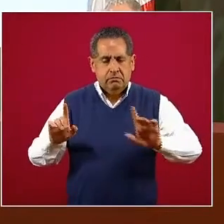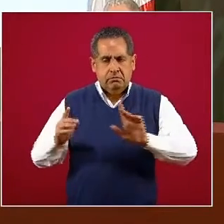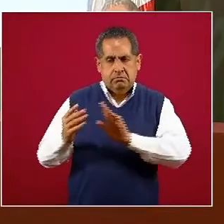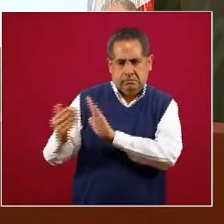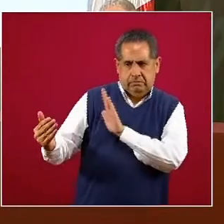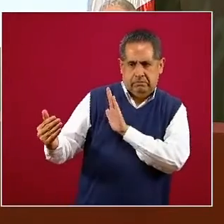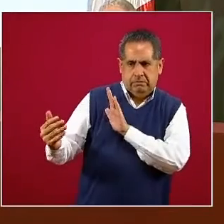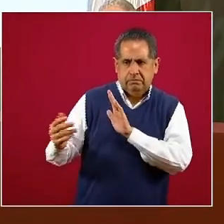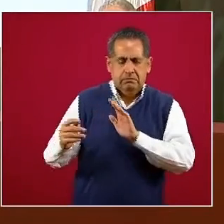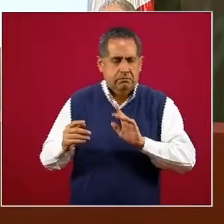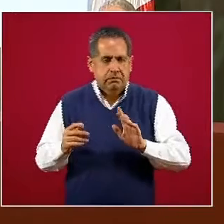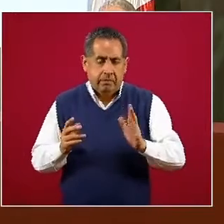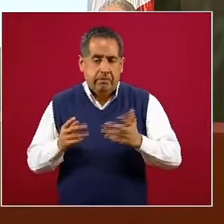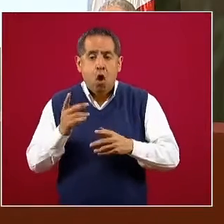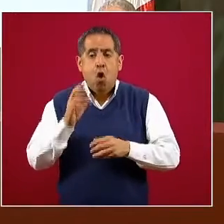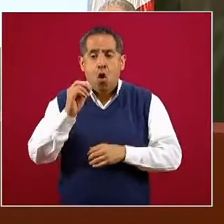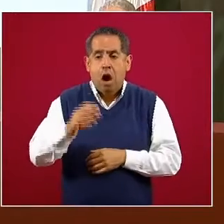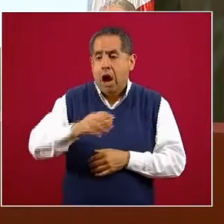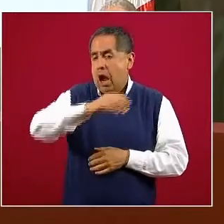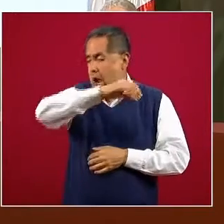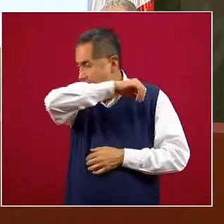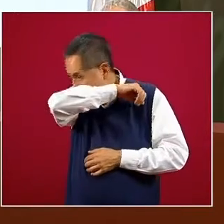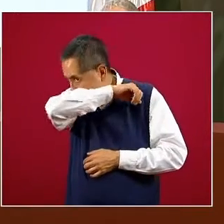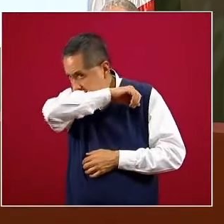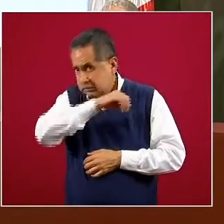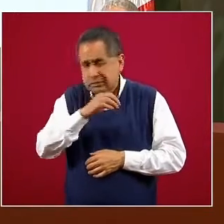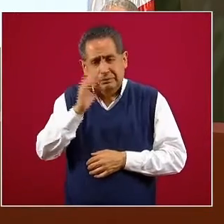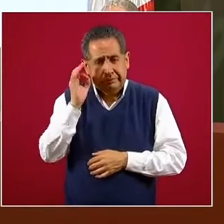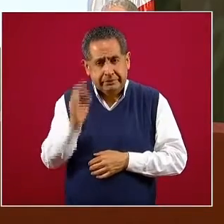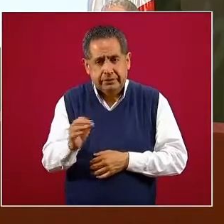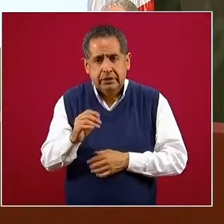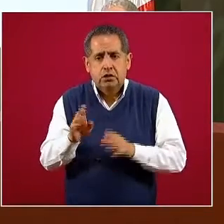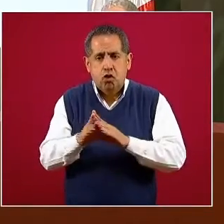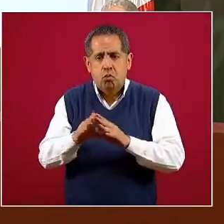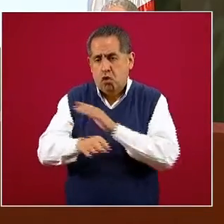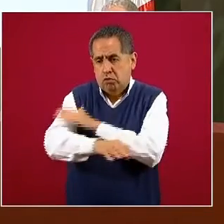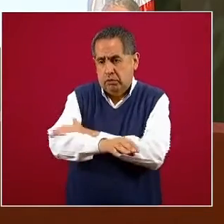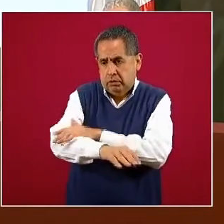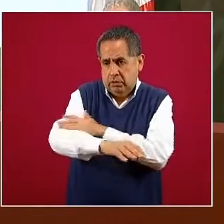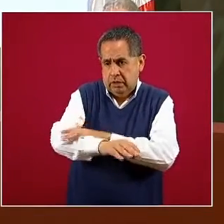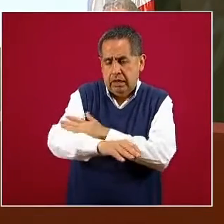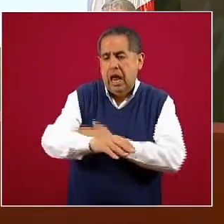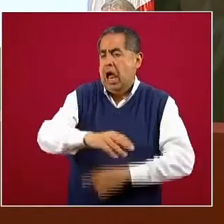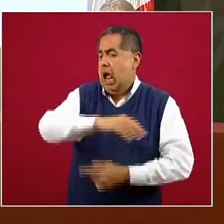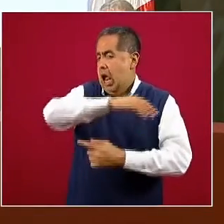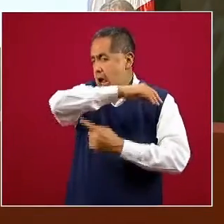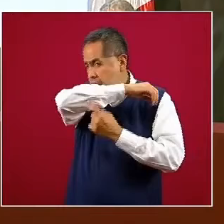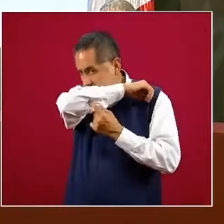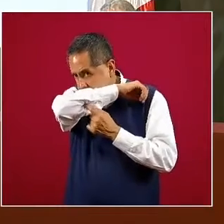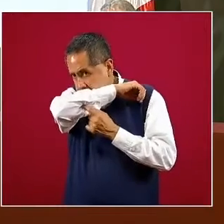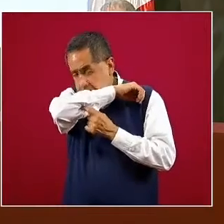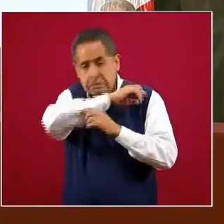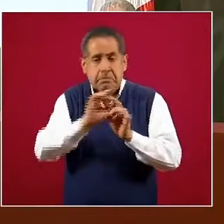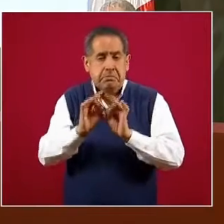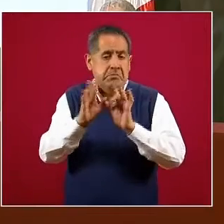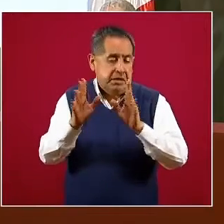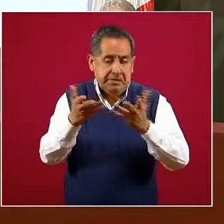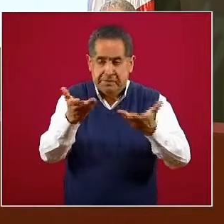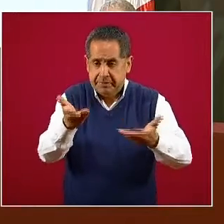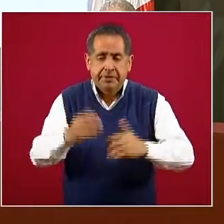2 tendencias que son la tendencia de ocurrencia de casos, la curva epidémica de ocurrencia de nuevos casos, y también